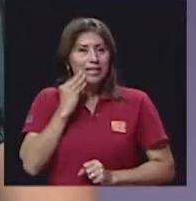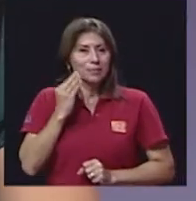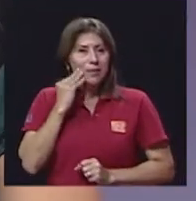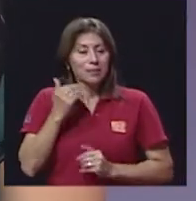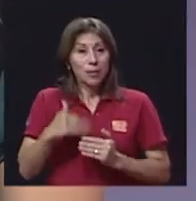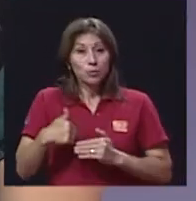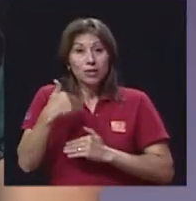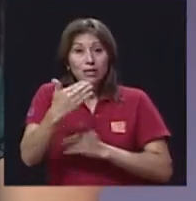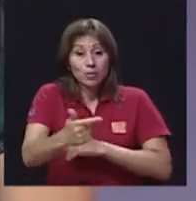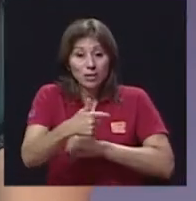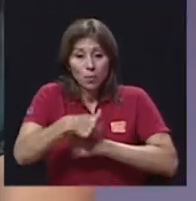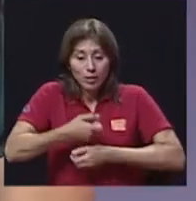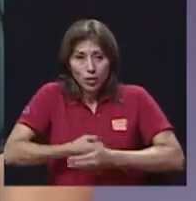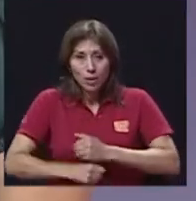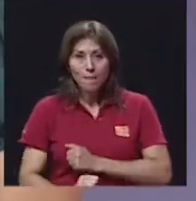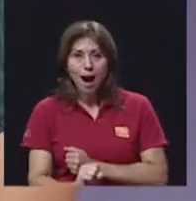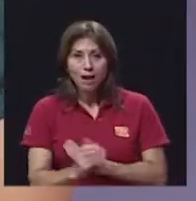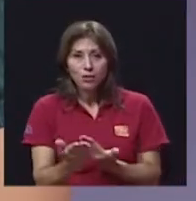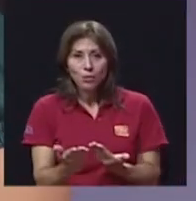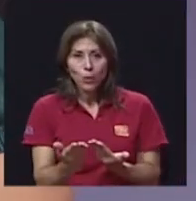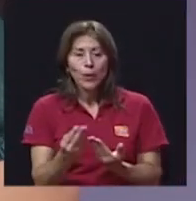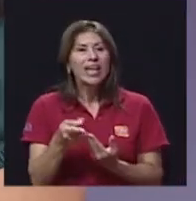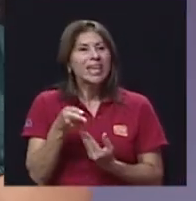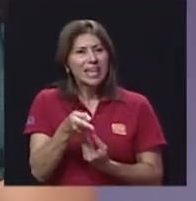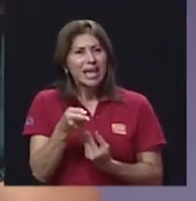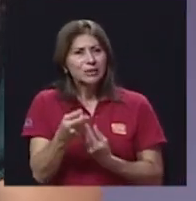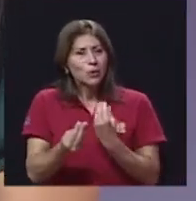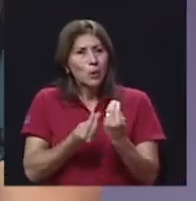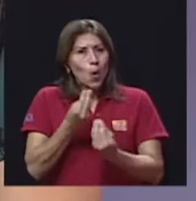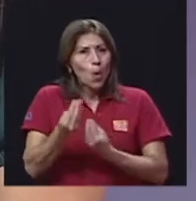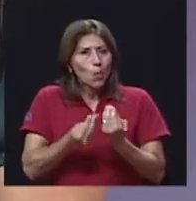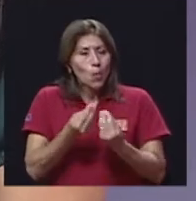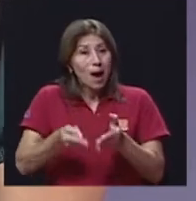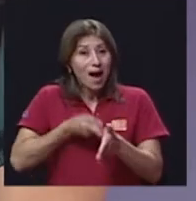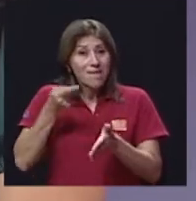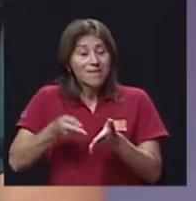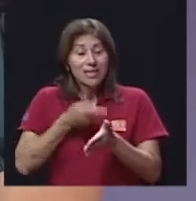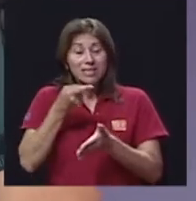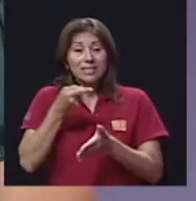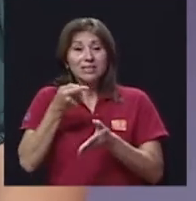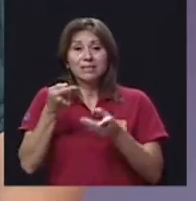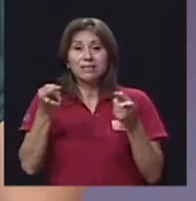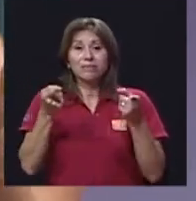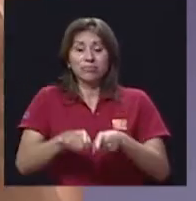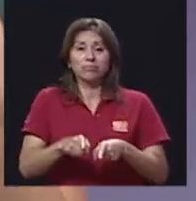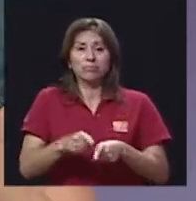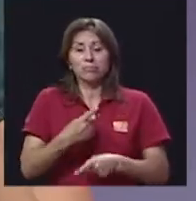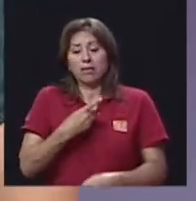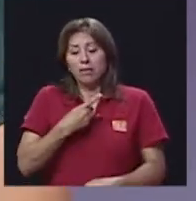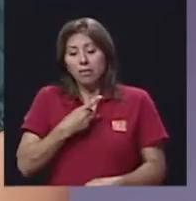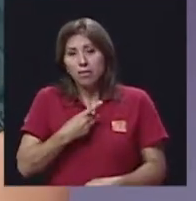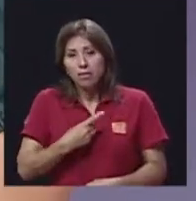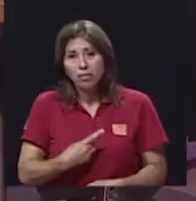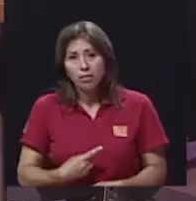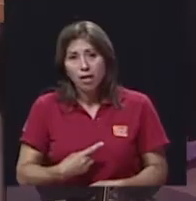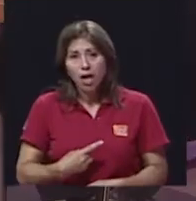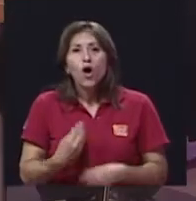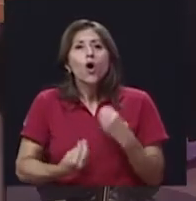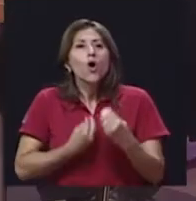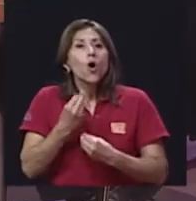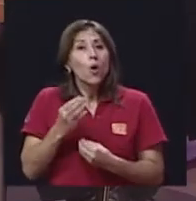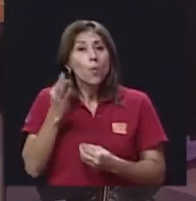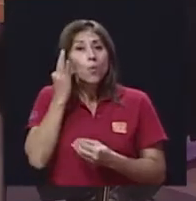parto y como eso digamos muchas veces termina en situaciones de depresión y como en la reincorporación al trabajo